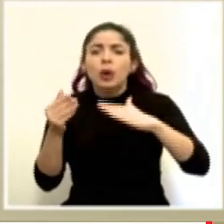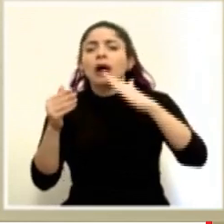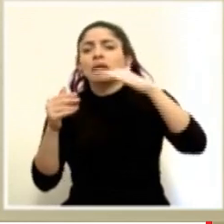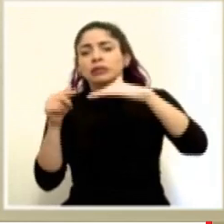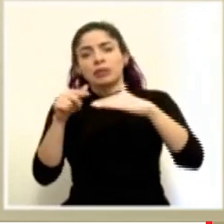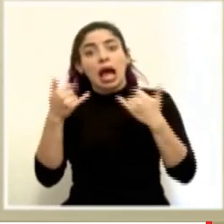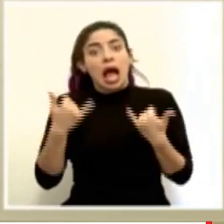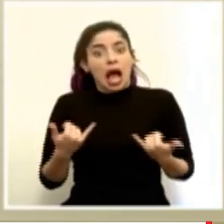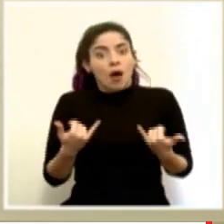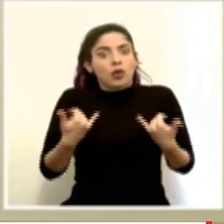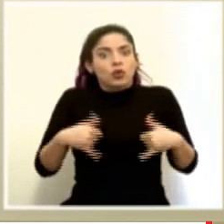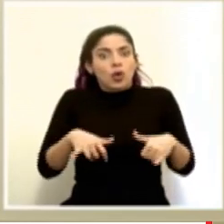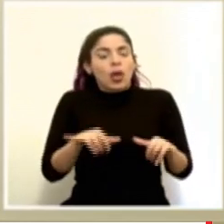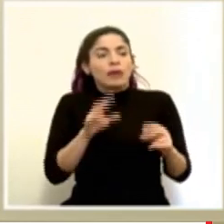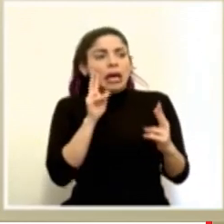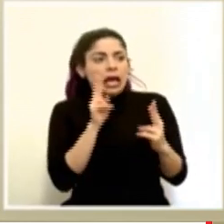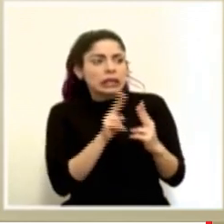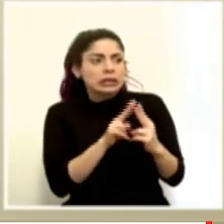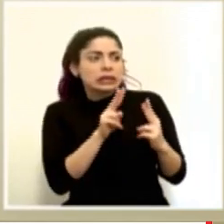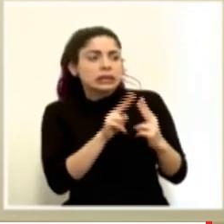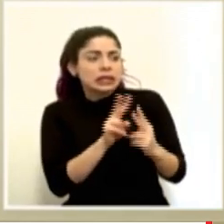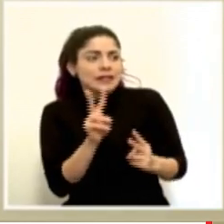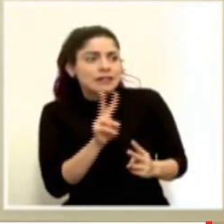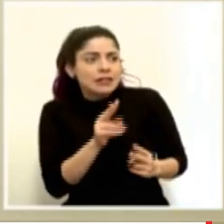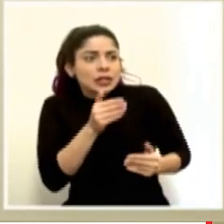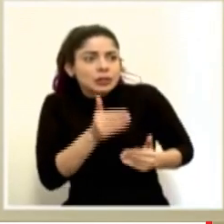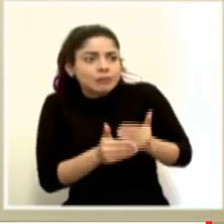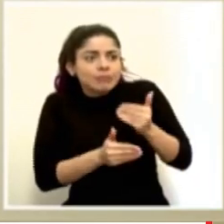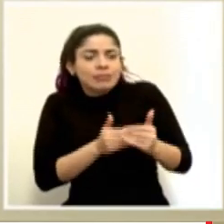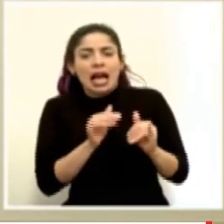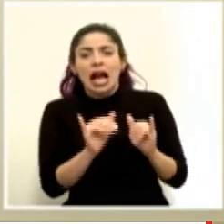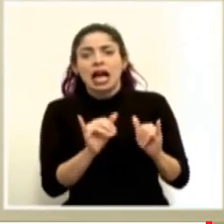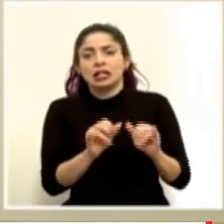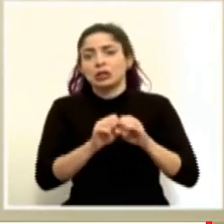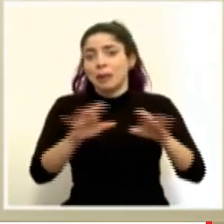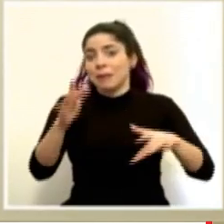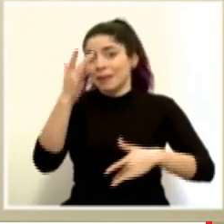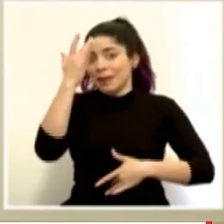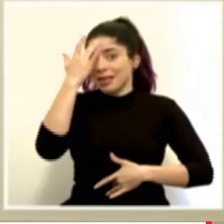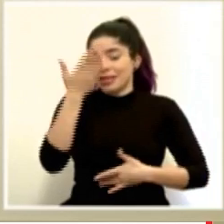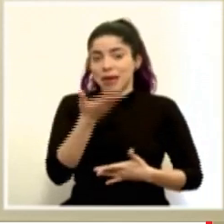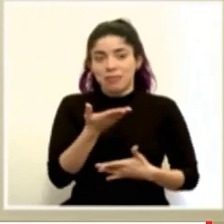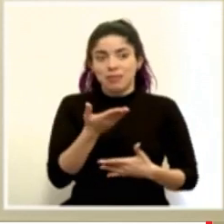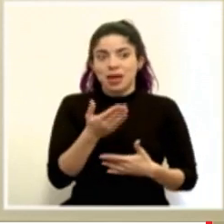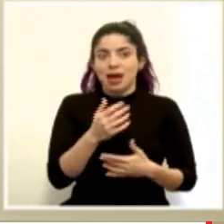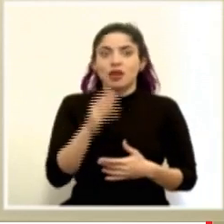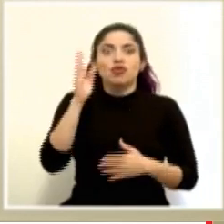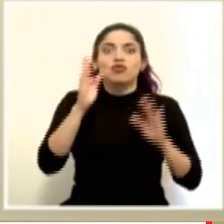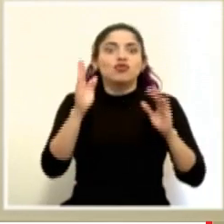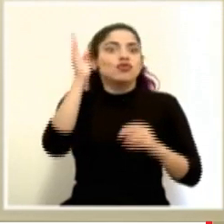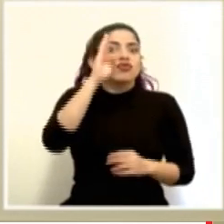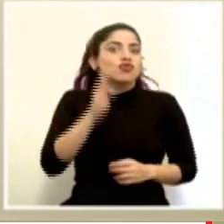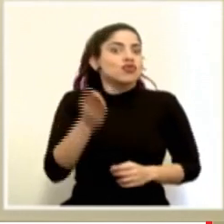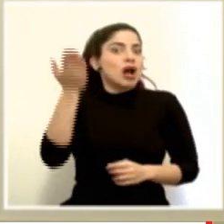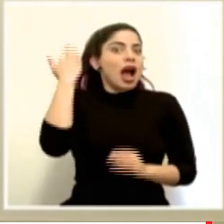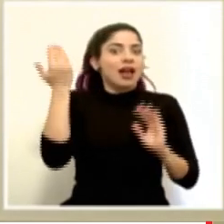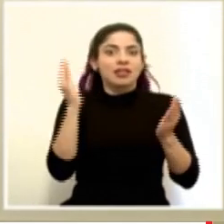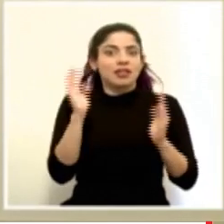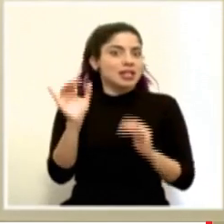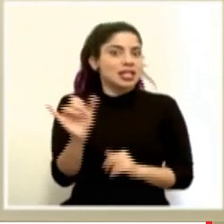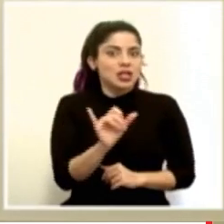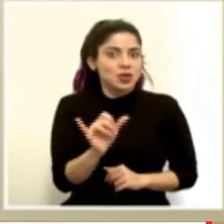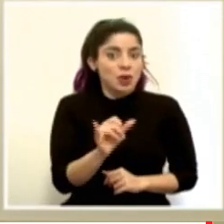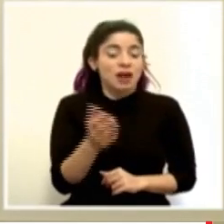todavía conociendo este virus y es parte de la dinámica que se espera en una pandemia que no ha tenido ningún precedente. Así como en algún